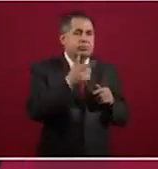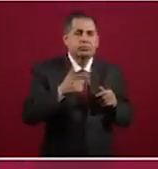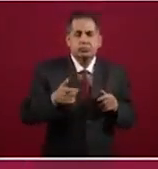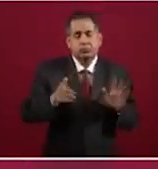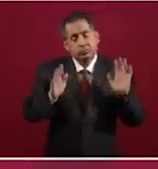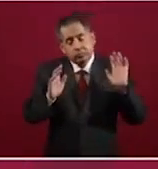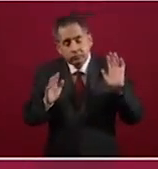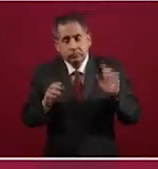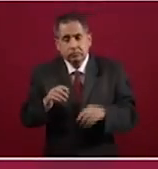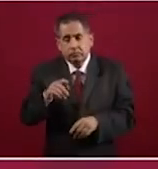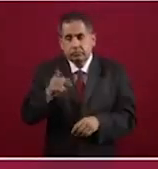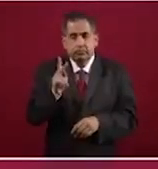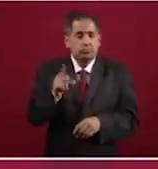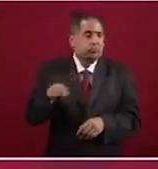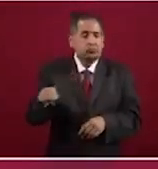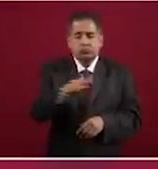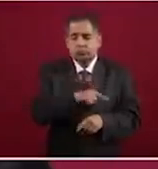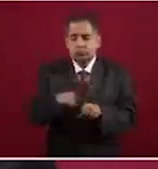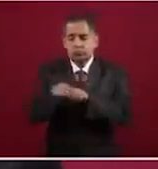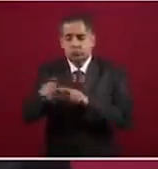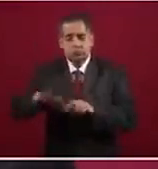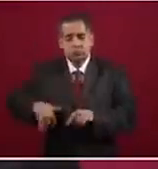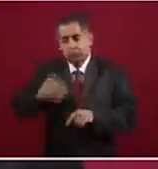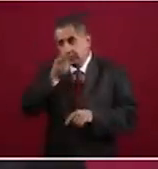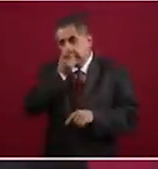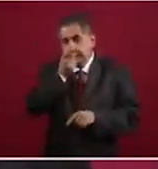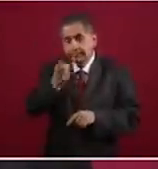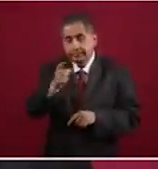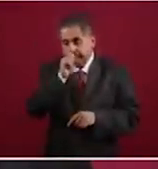actuemos así, pero es lo que acabo de decir,